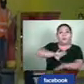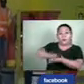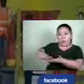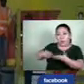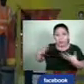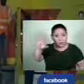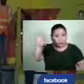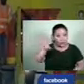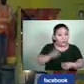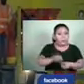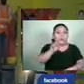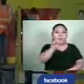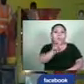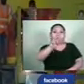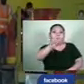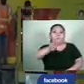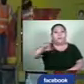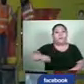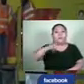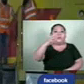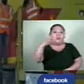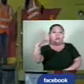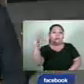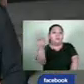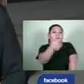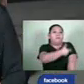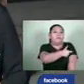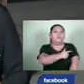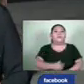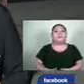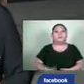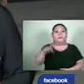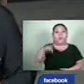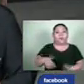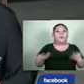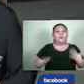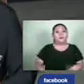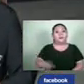12 millones de vacunas adquiridas hasta la fecha. Este día de